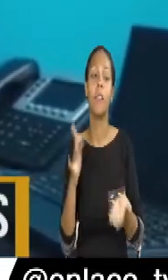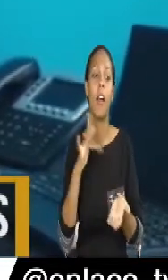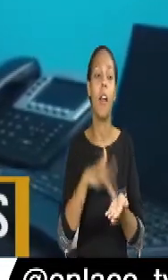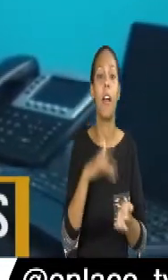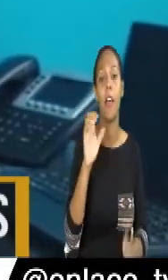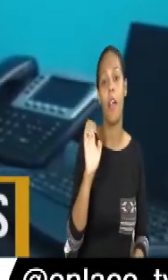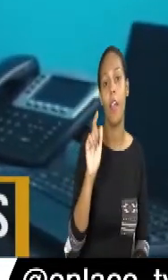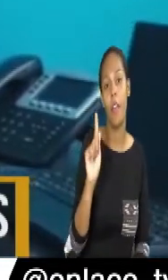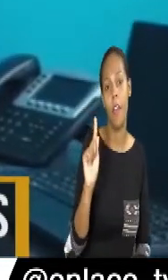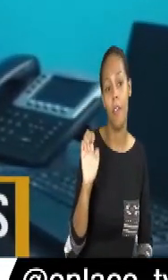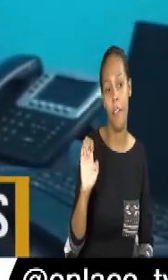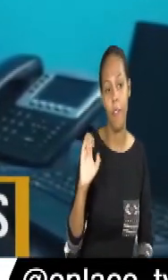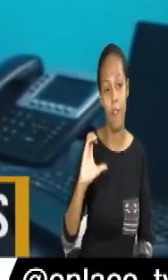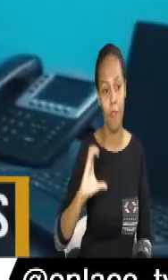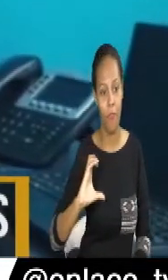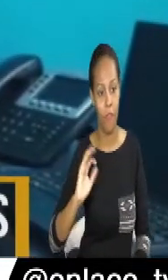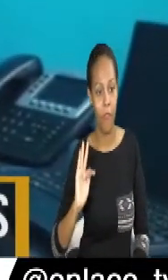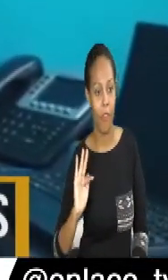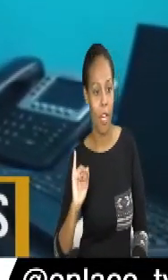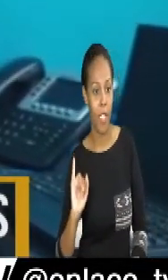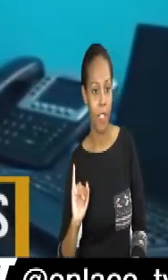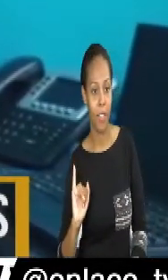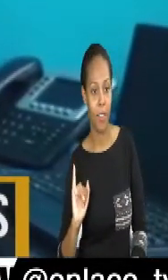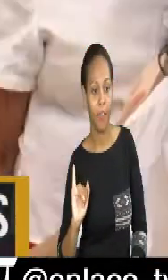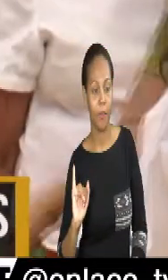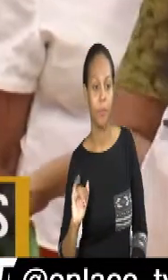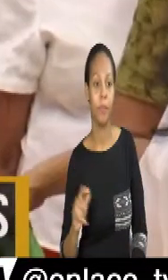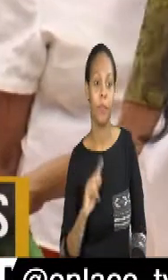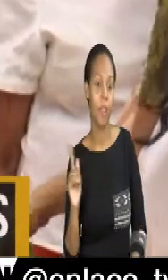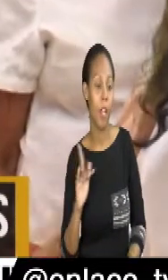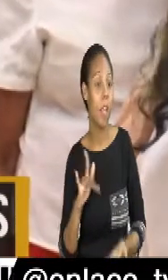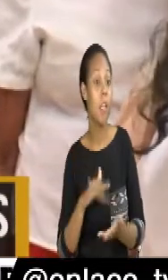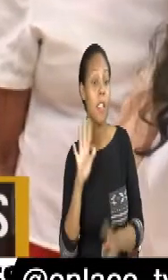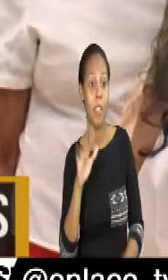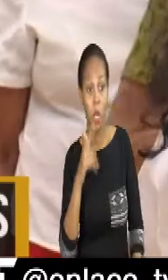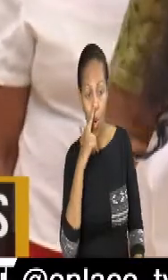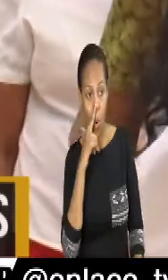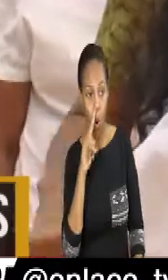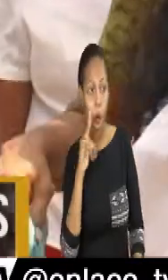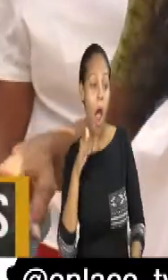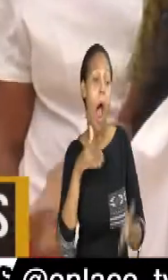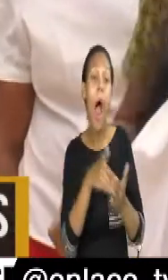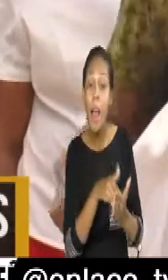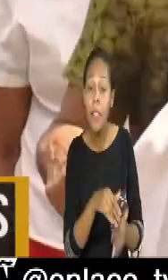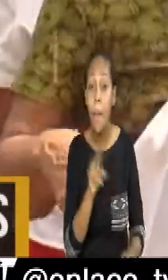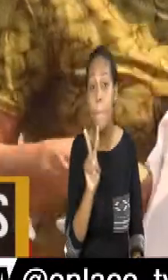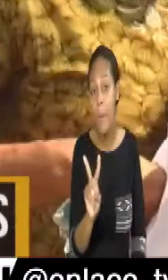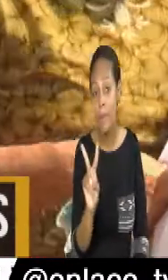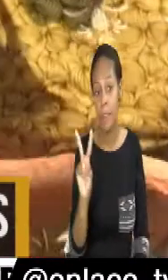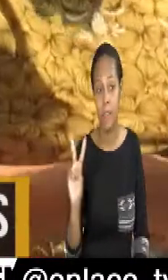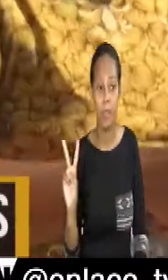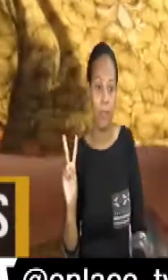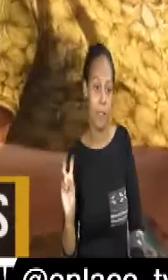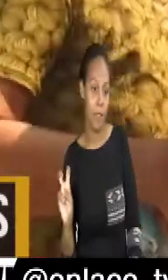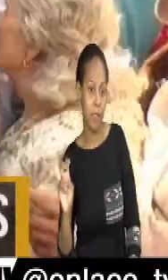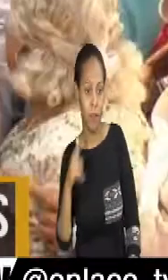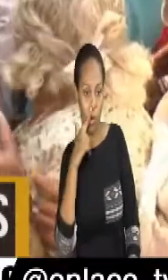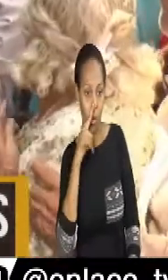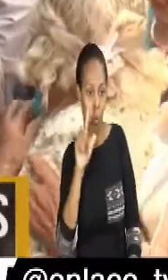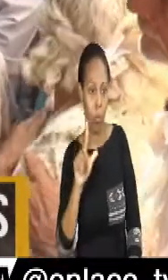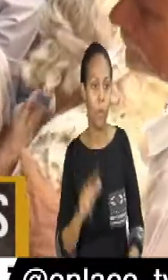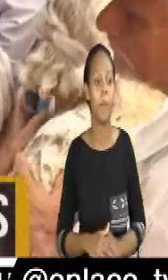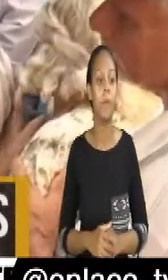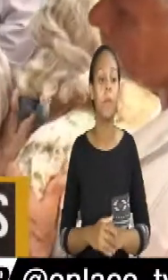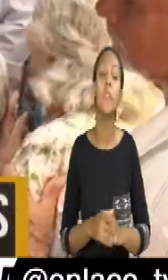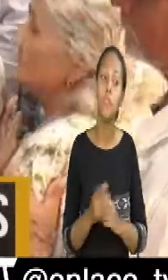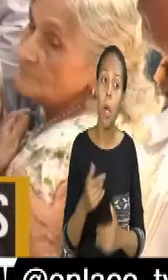partir del 5 de julio hasta el 27 de julio. La Secretaría de Desarrollo Económico y Social hace acompañamiento a este proceso y